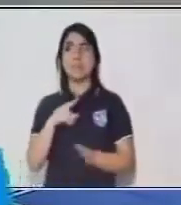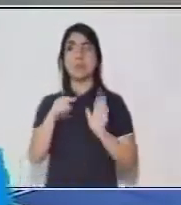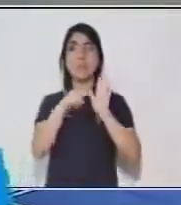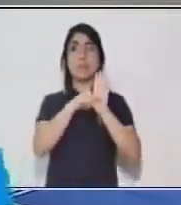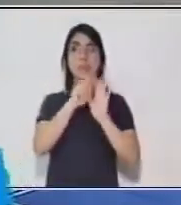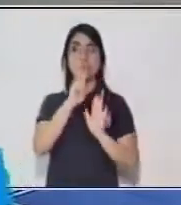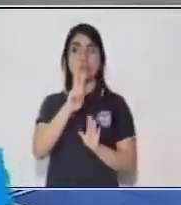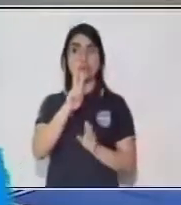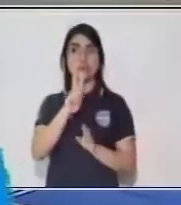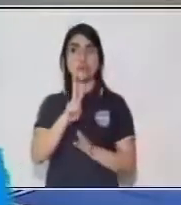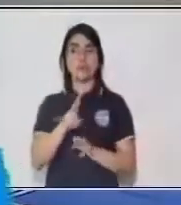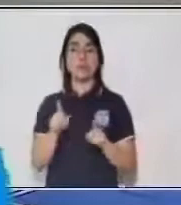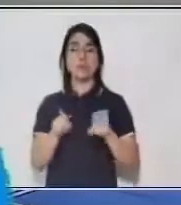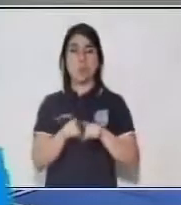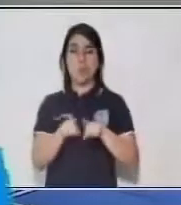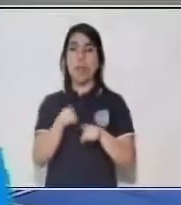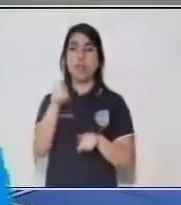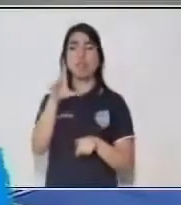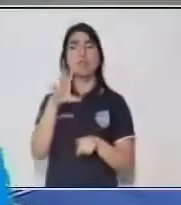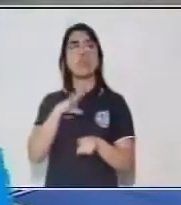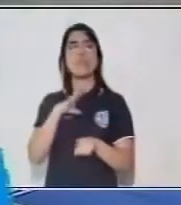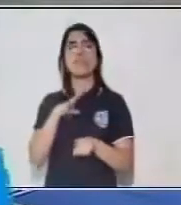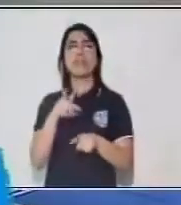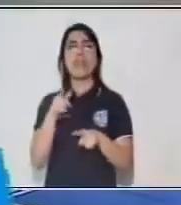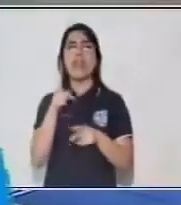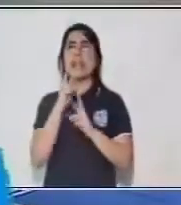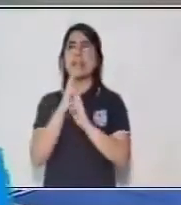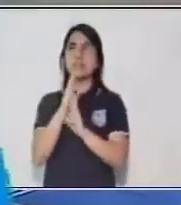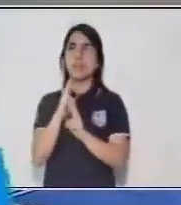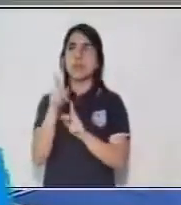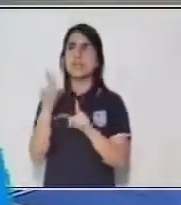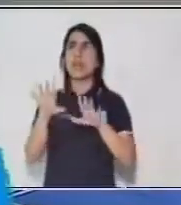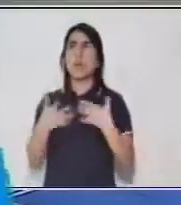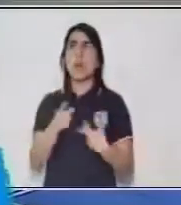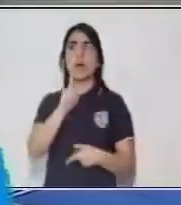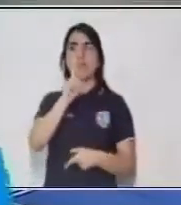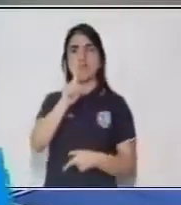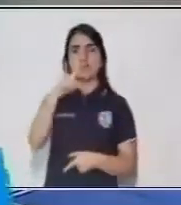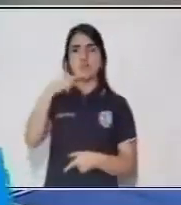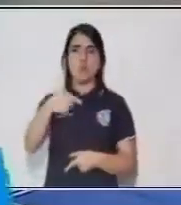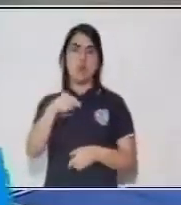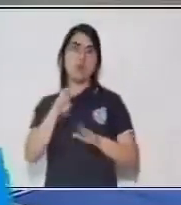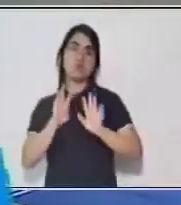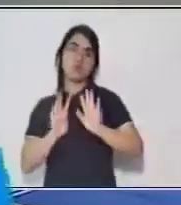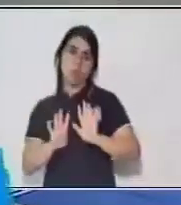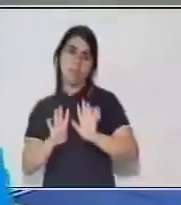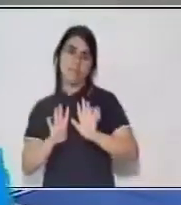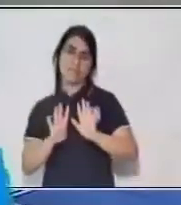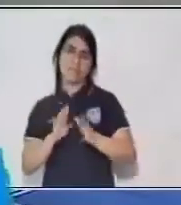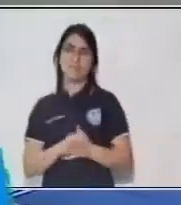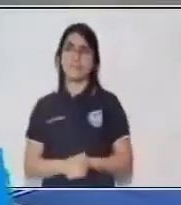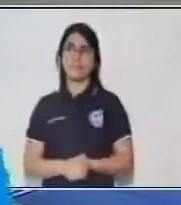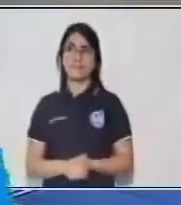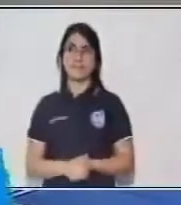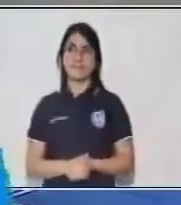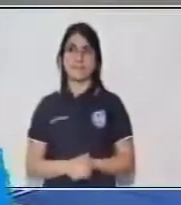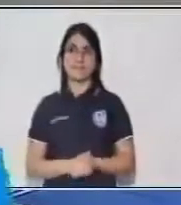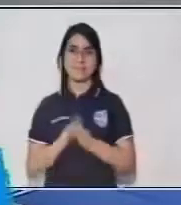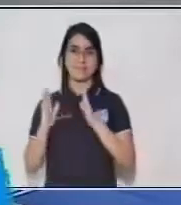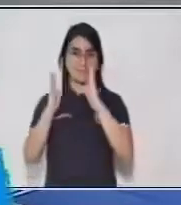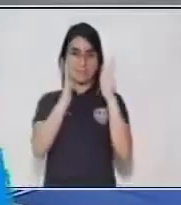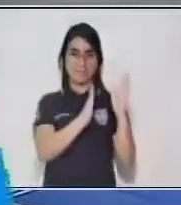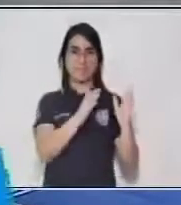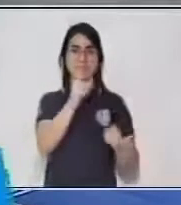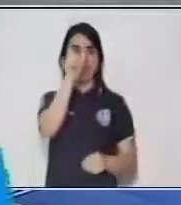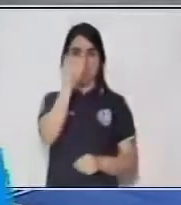Continuamos realizando las sustituciones. Ahora para el valor menos 1, el valor va a ser un